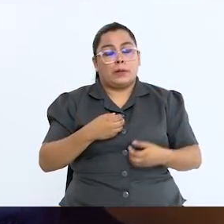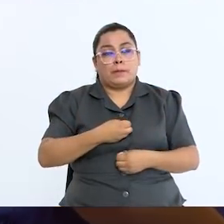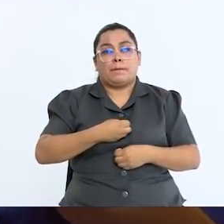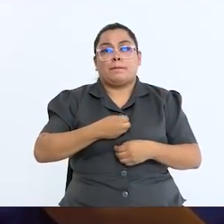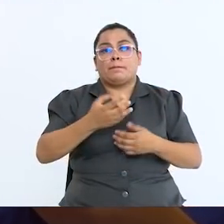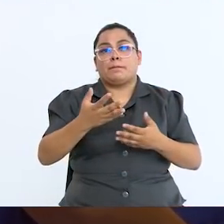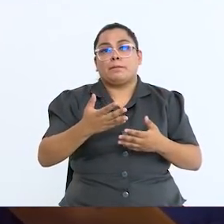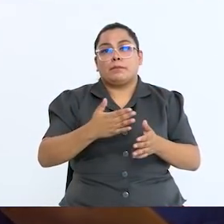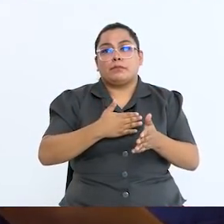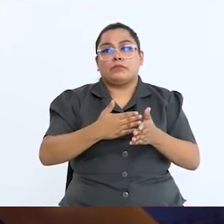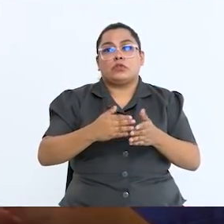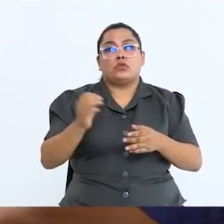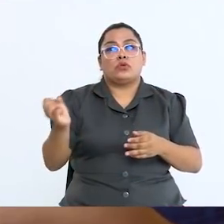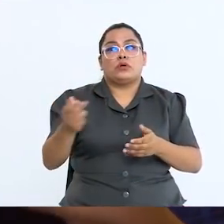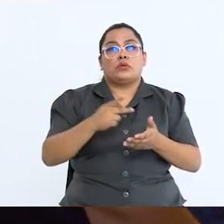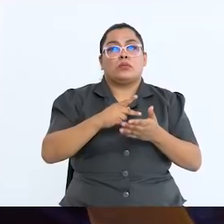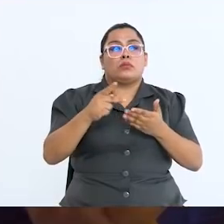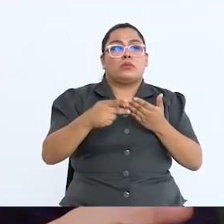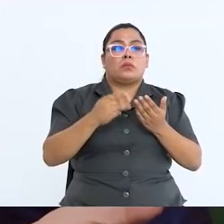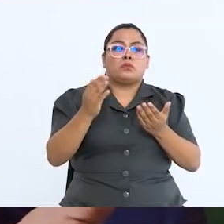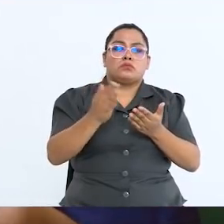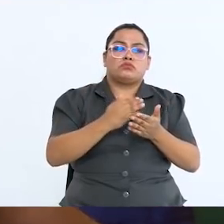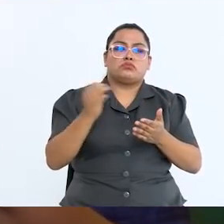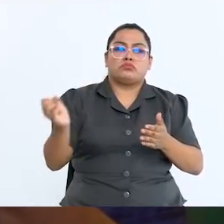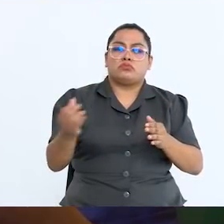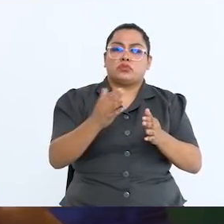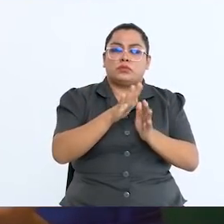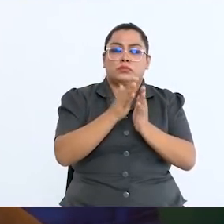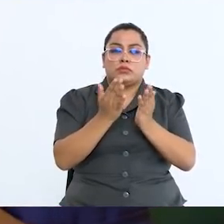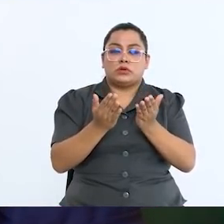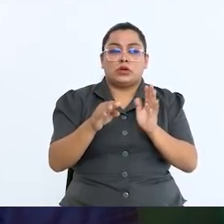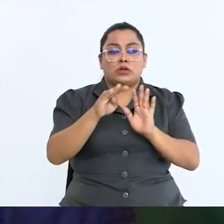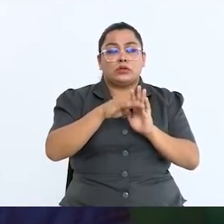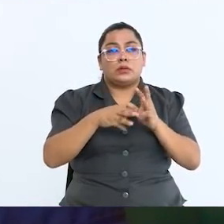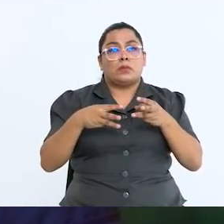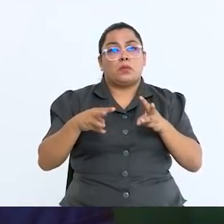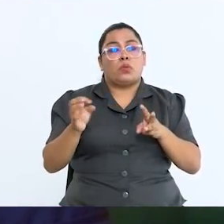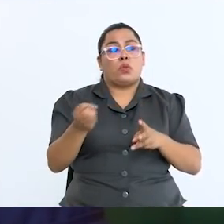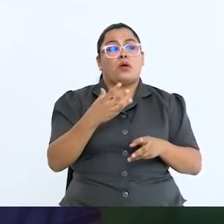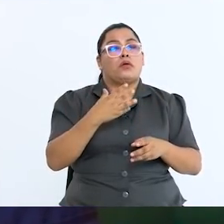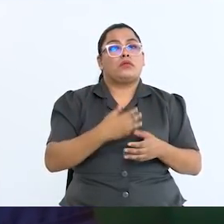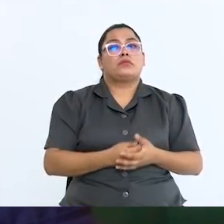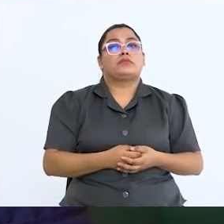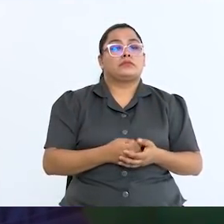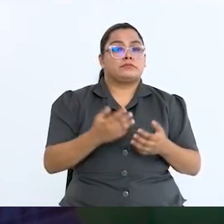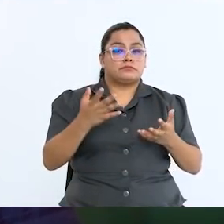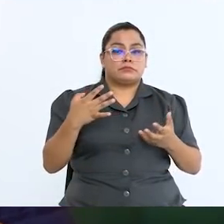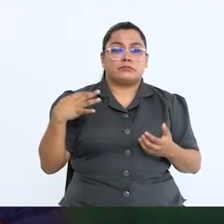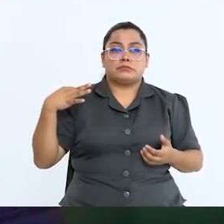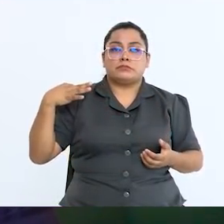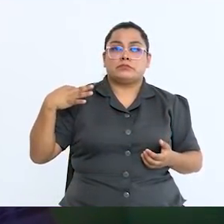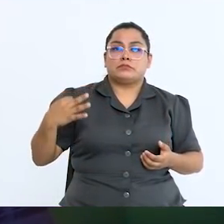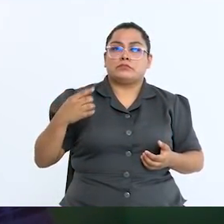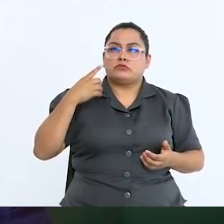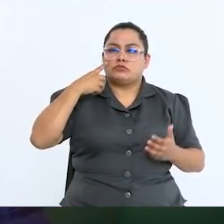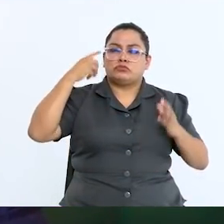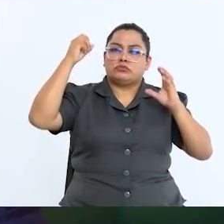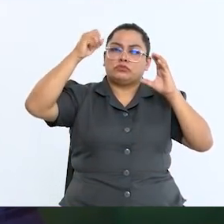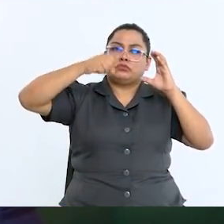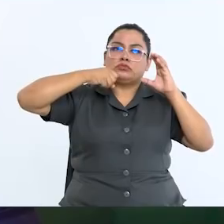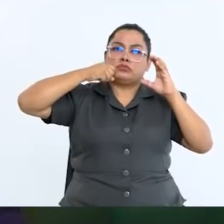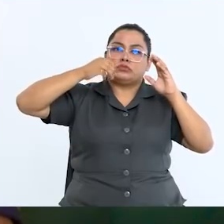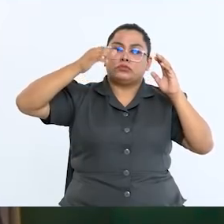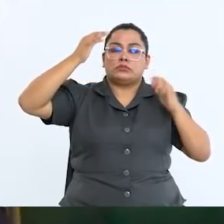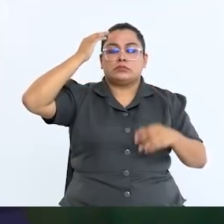además, como mencionamos al inicio, tenemos nuevos programas de estudio, nuevos libros de texto y nuevas guías metodológicas. Así que queremos invitarles a ver las